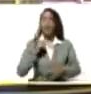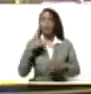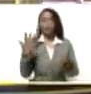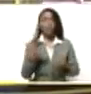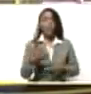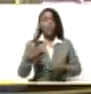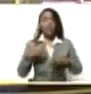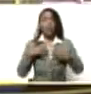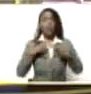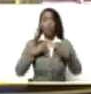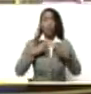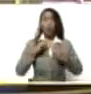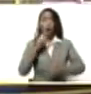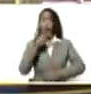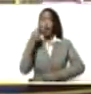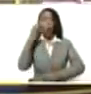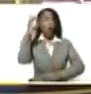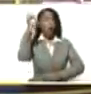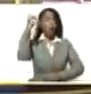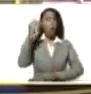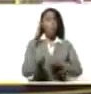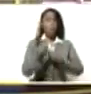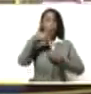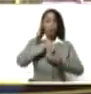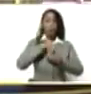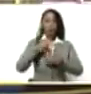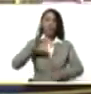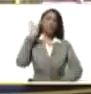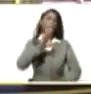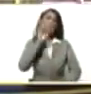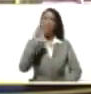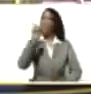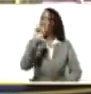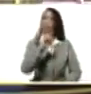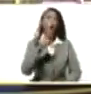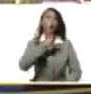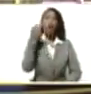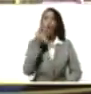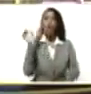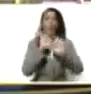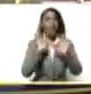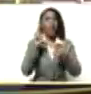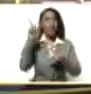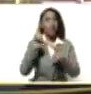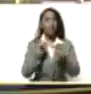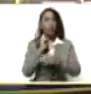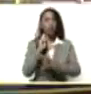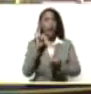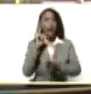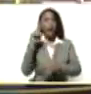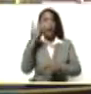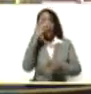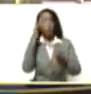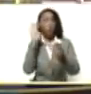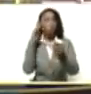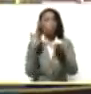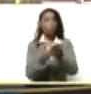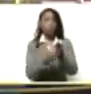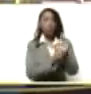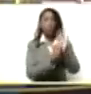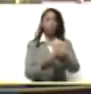visten de rojos rojitos por dentro están podridos no son rojos rojitos es que dice enmascarar los y quitarles el